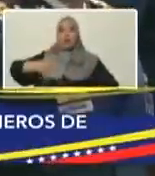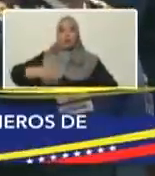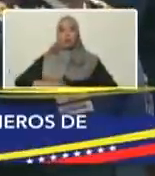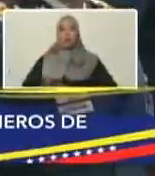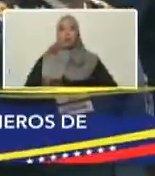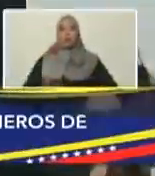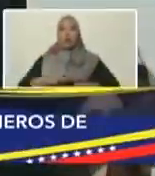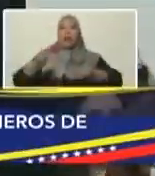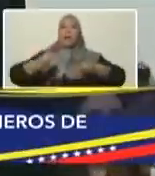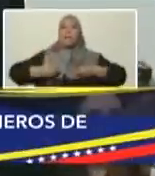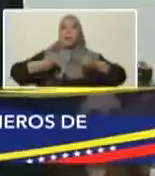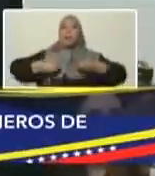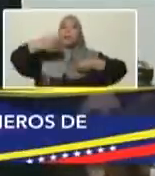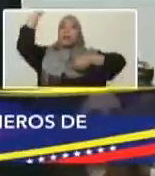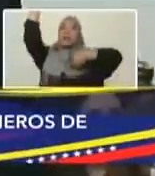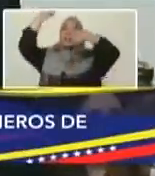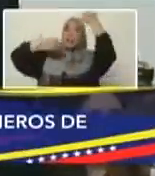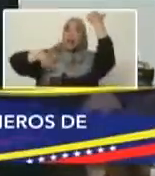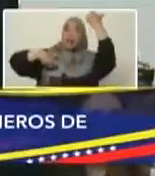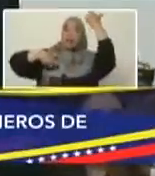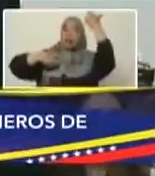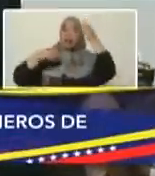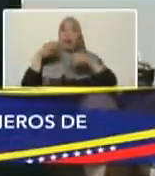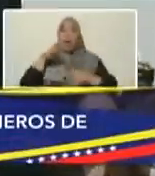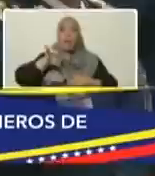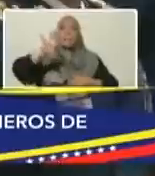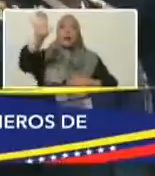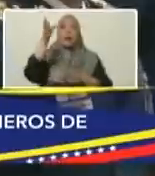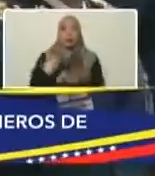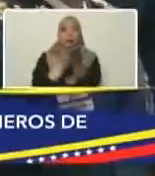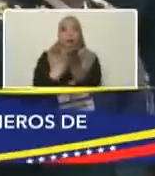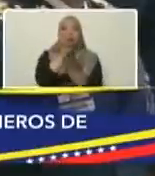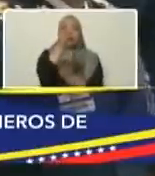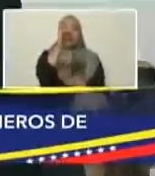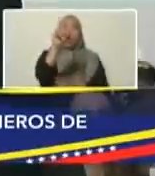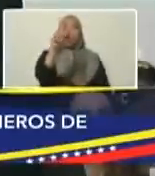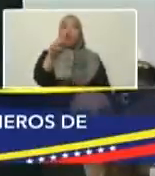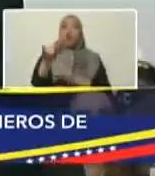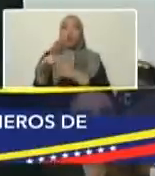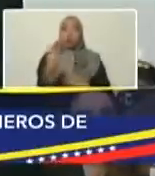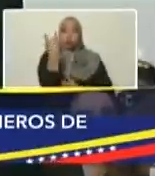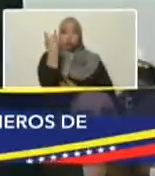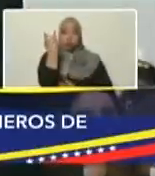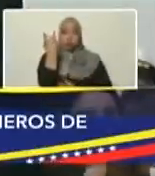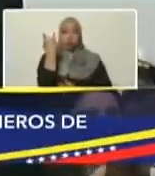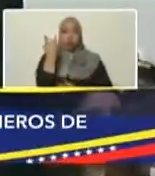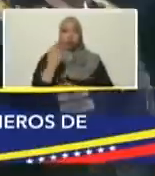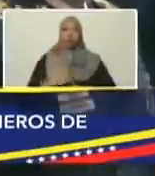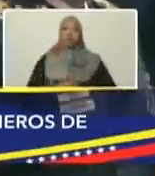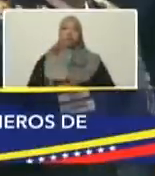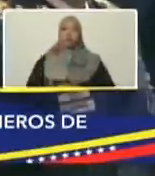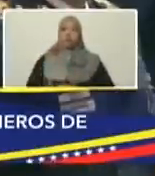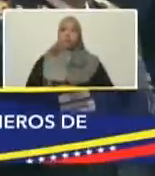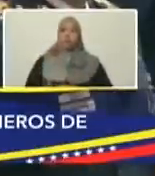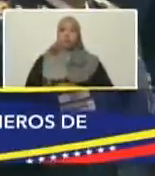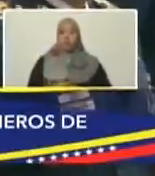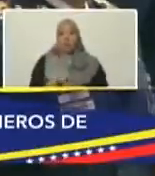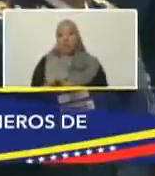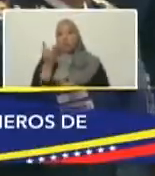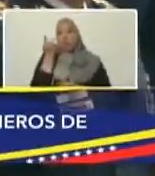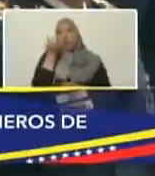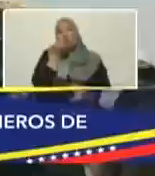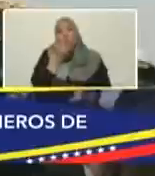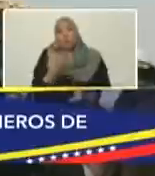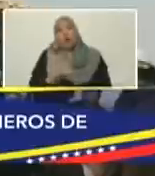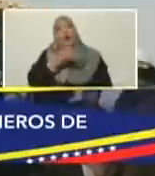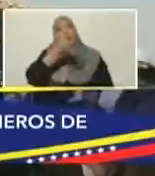¡Chávez vive! ¡La patria sigue! ¡Leales siempre! ¡Traidores nunca! Mi comandante jefe, buenas